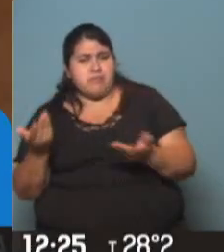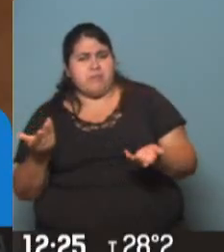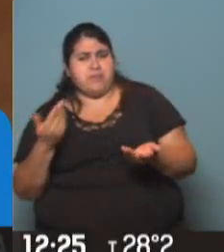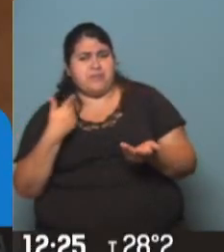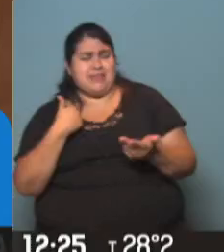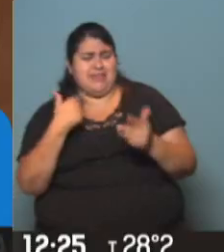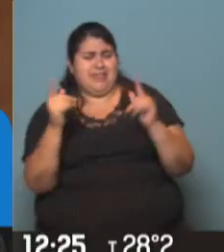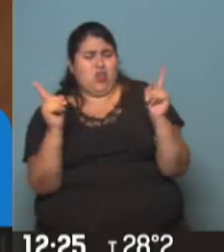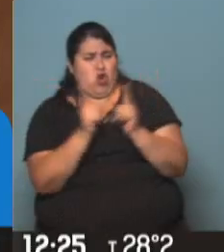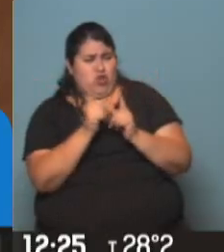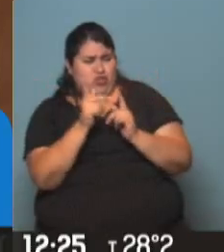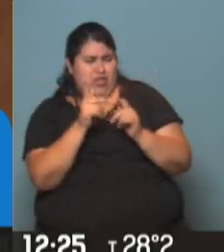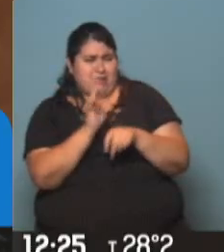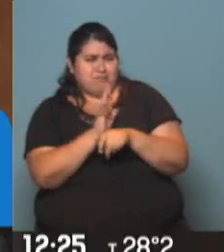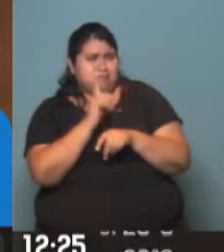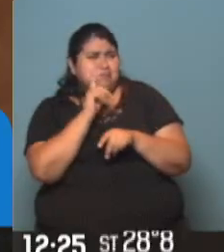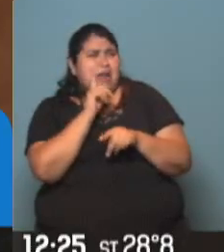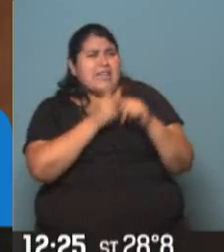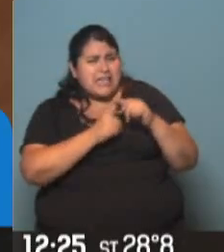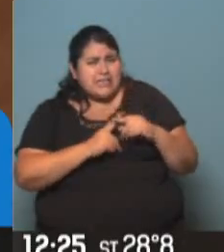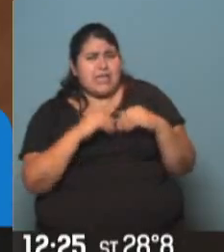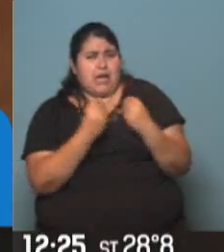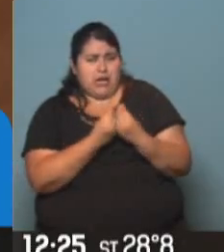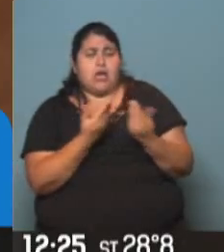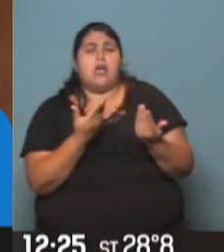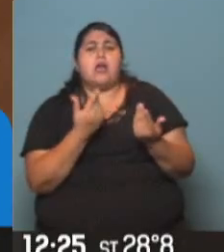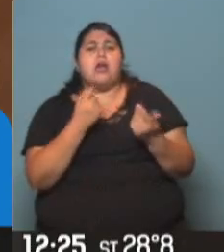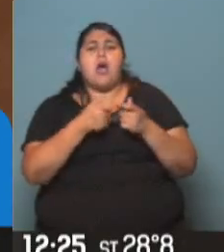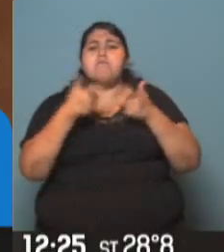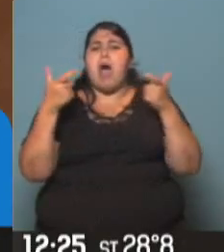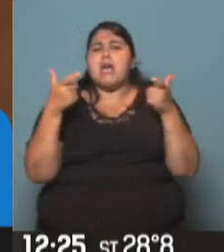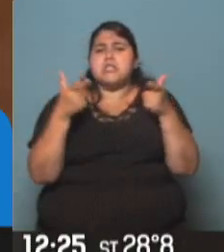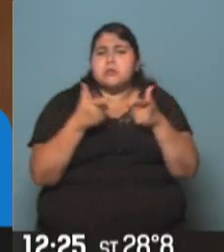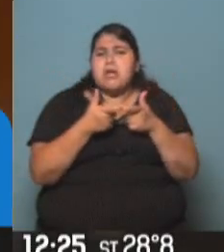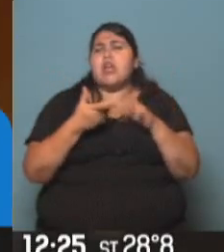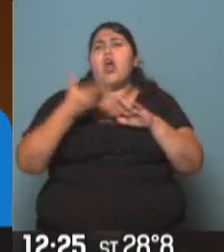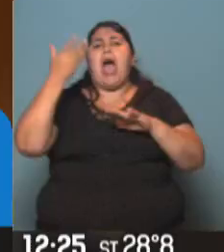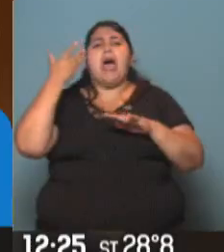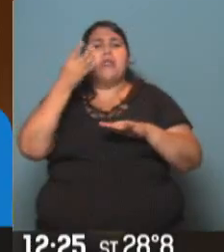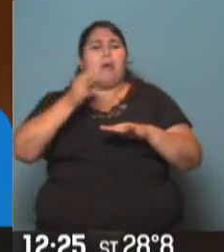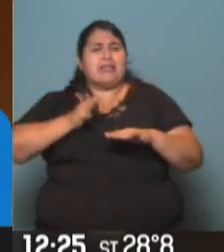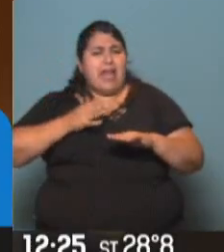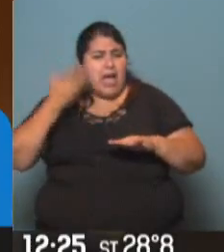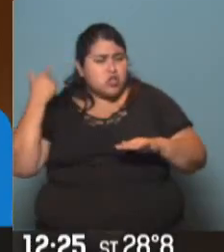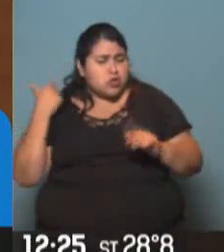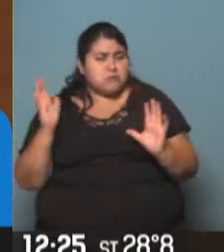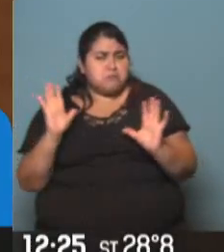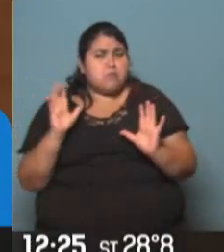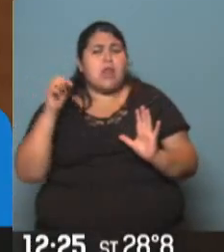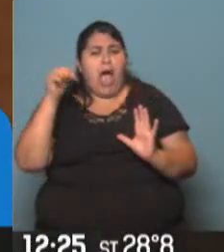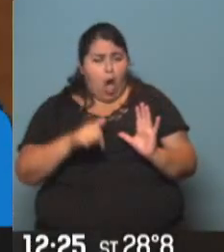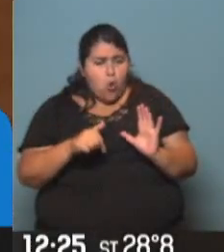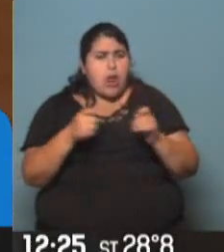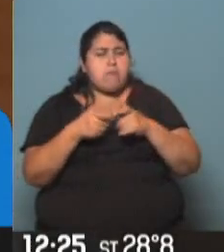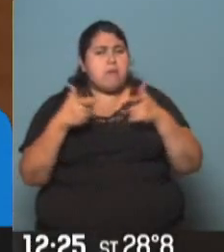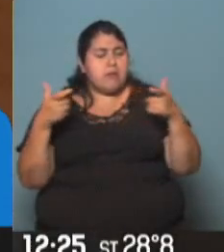corta es decir que no sabemos qué pasaba si había más o menos femicidios hace 20 años por ejemplo pero partamos de que hay más femicidios en